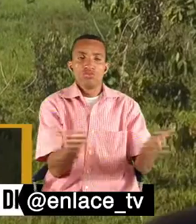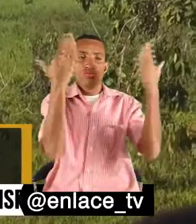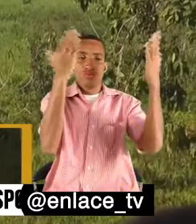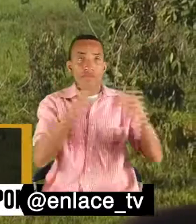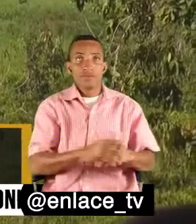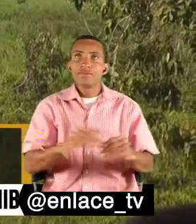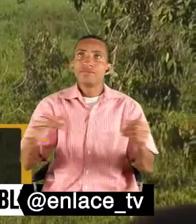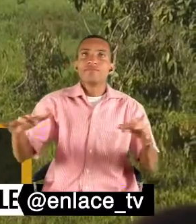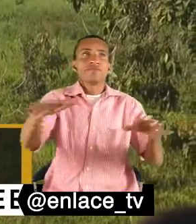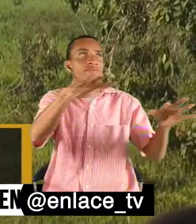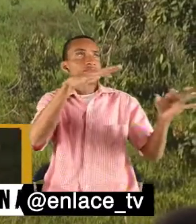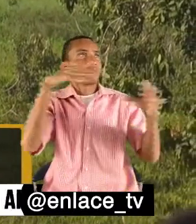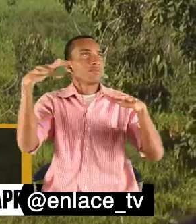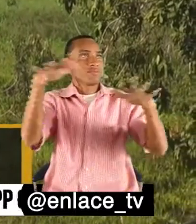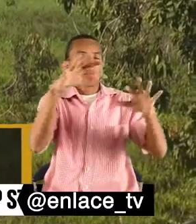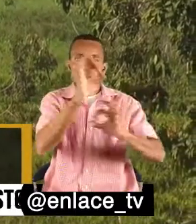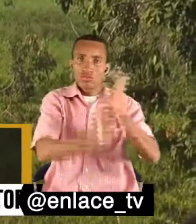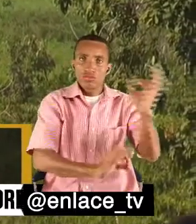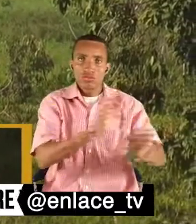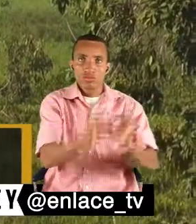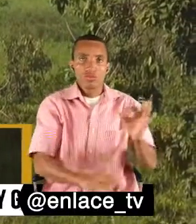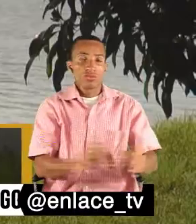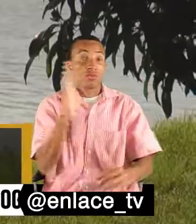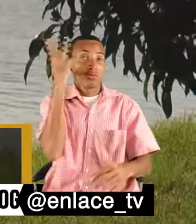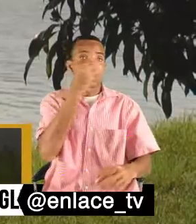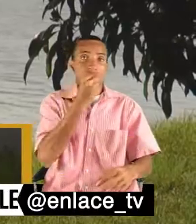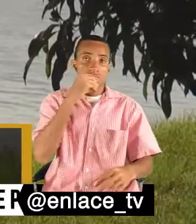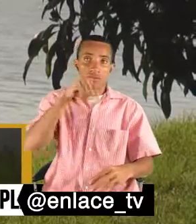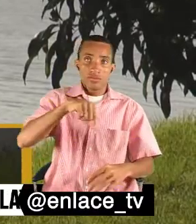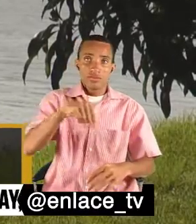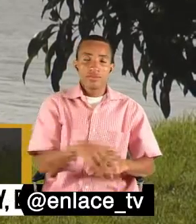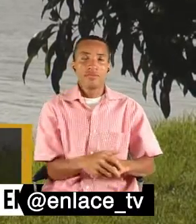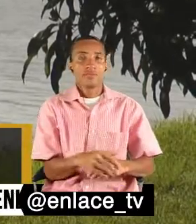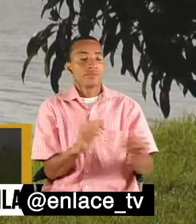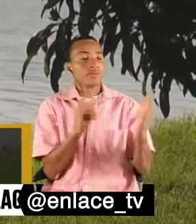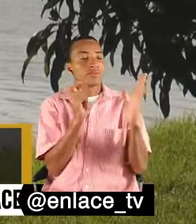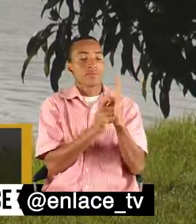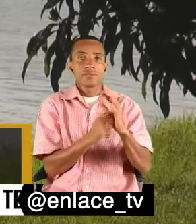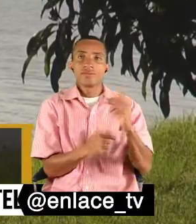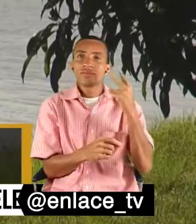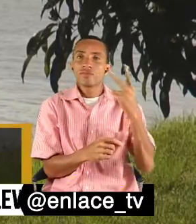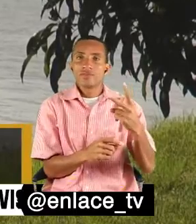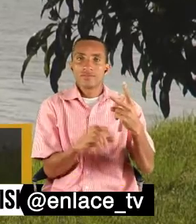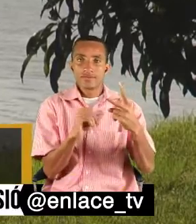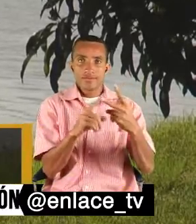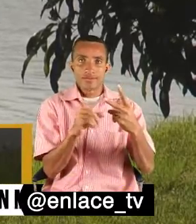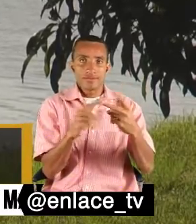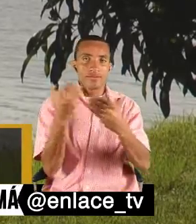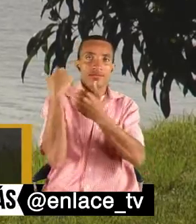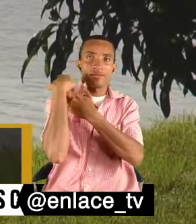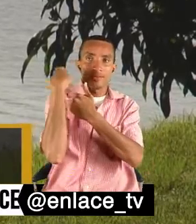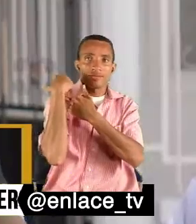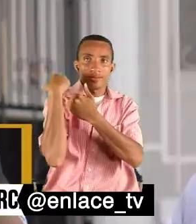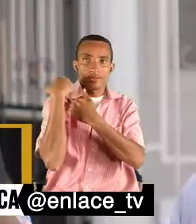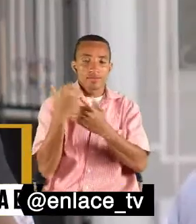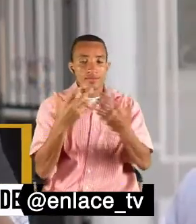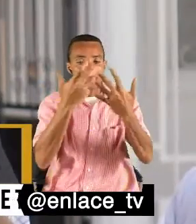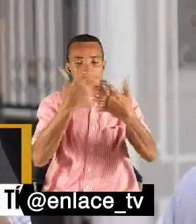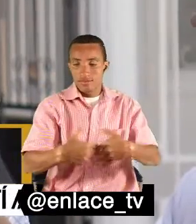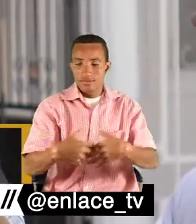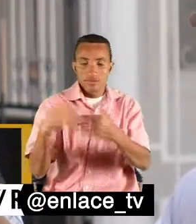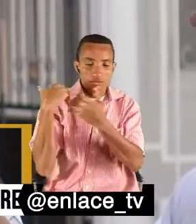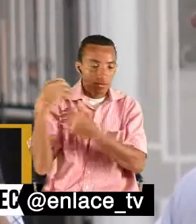del medio ambiente de un área protegida tan bella como la nuestra. Pero el segundo punto también es la responsabilidad de los operadores del relleno en